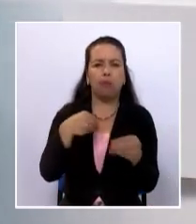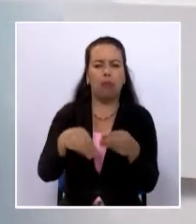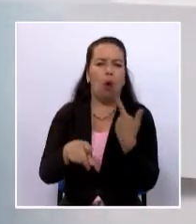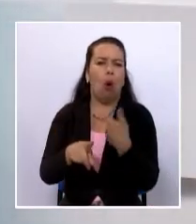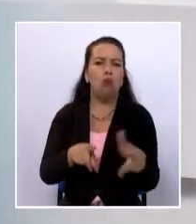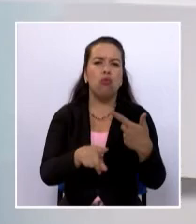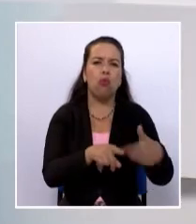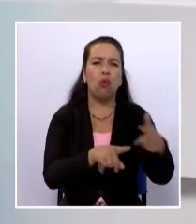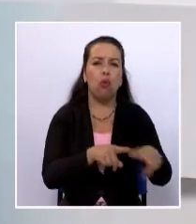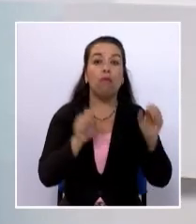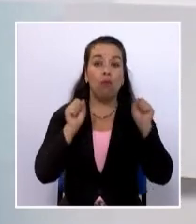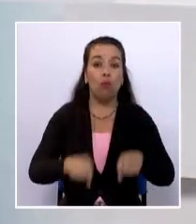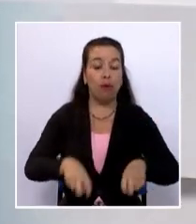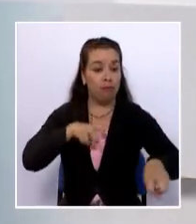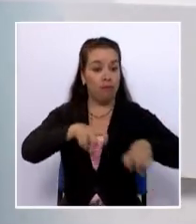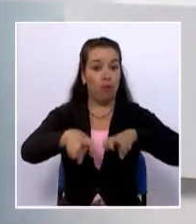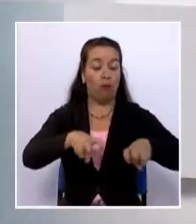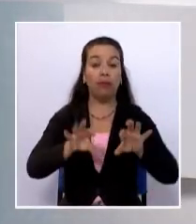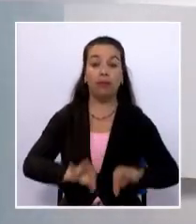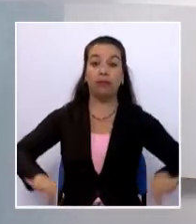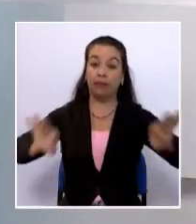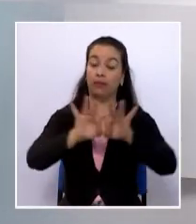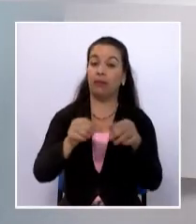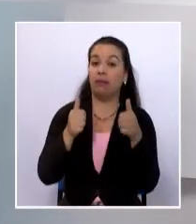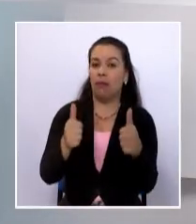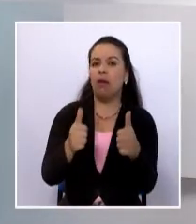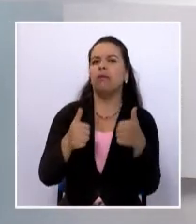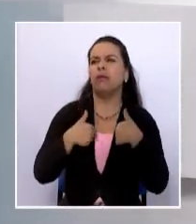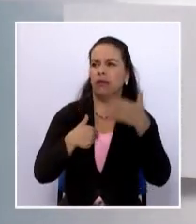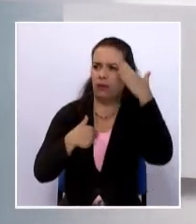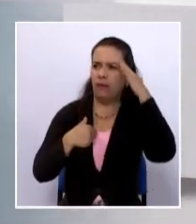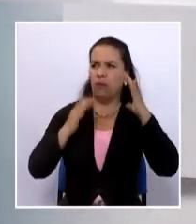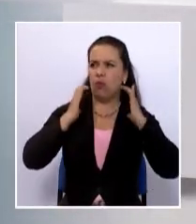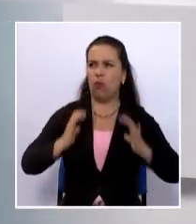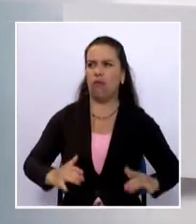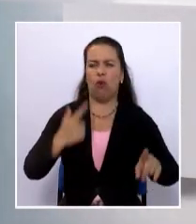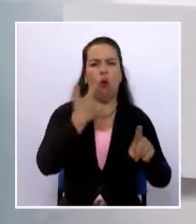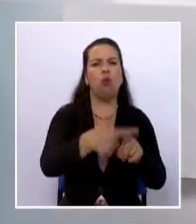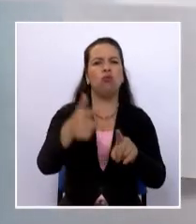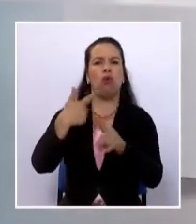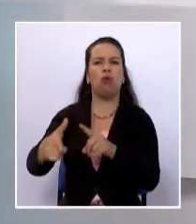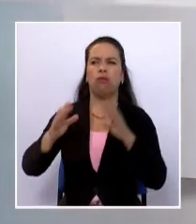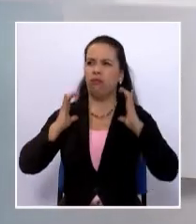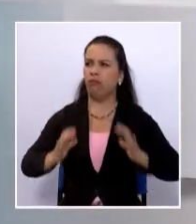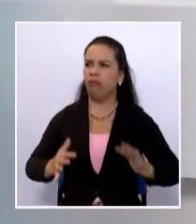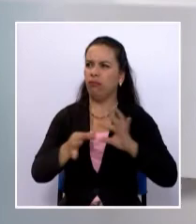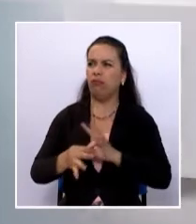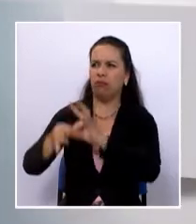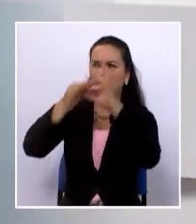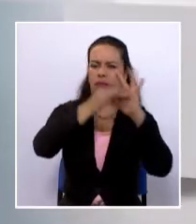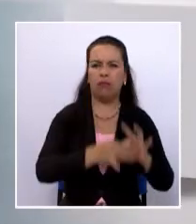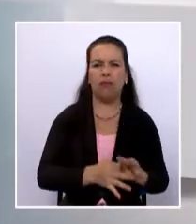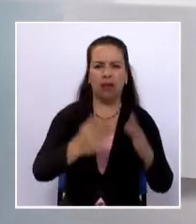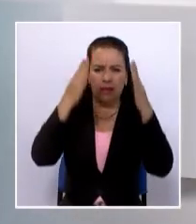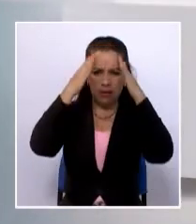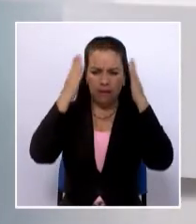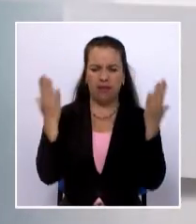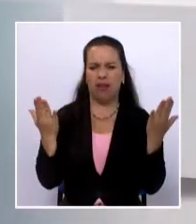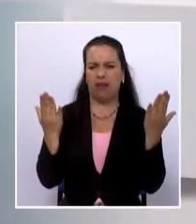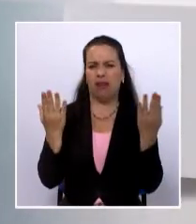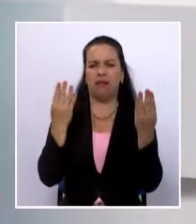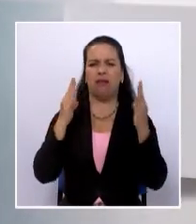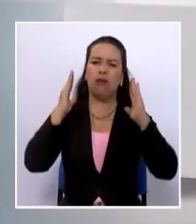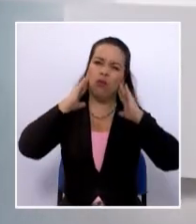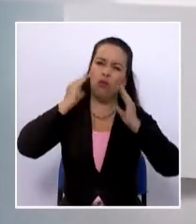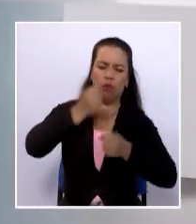permitir la movilidad hay múltiples articulaciones en el cuerpo claro tenemos articulaciones desde la calota acertó toda la